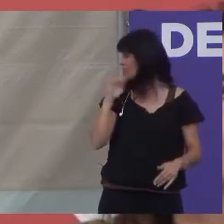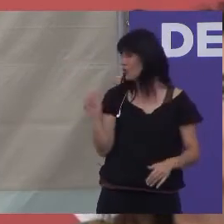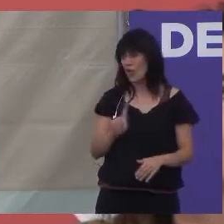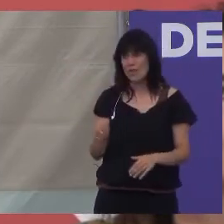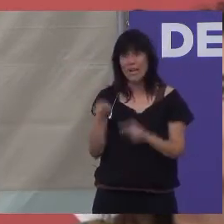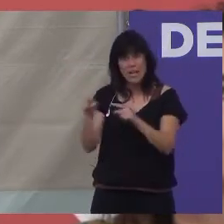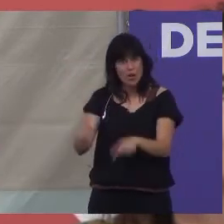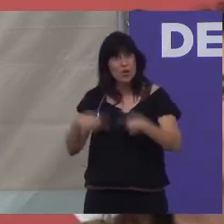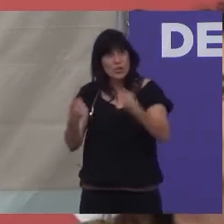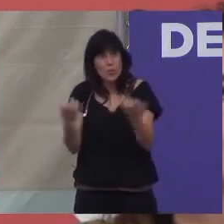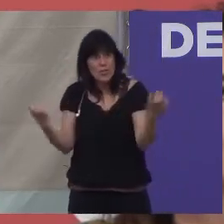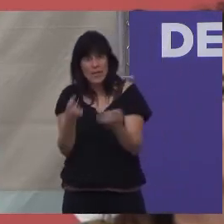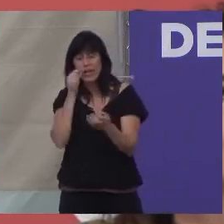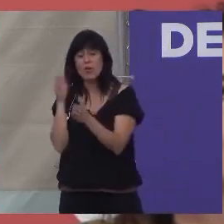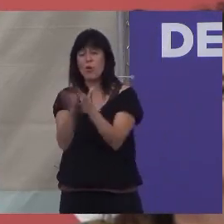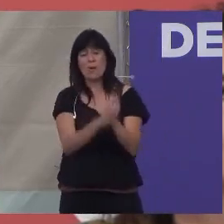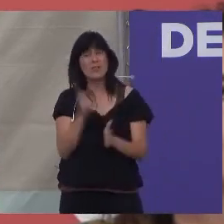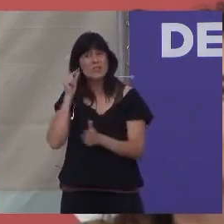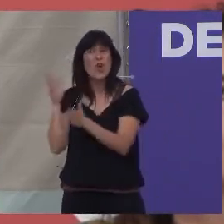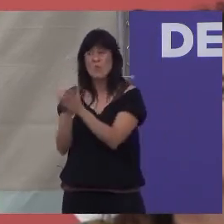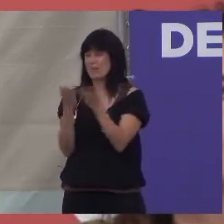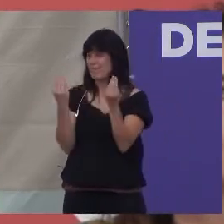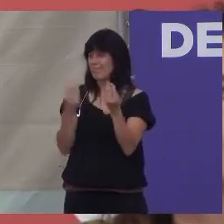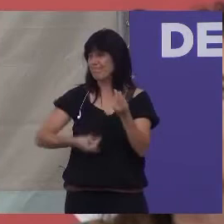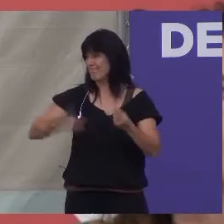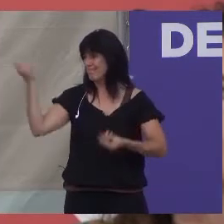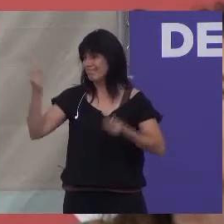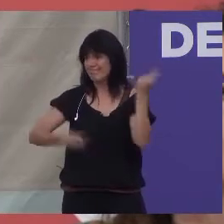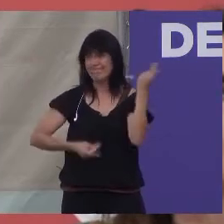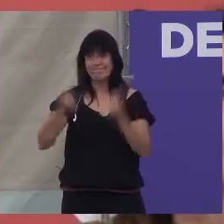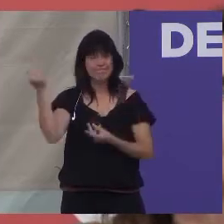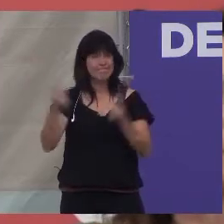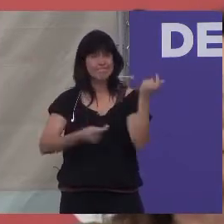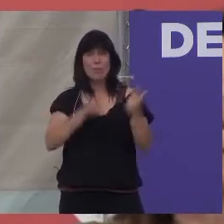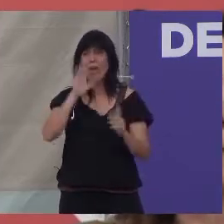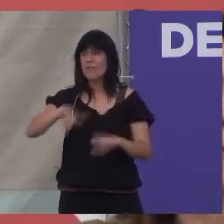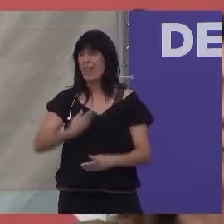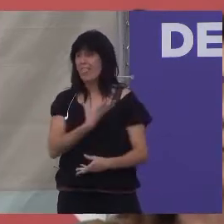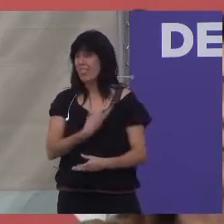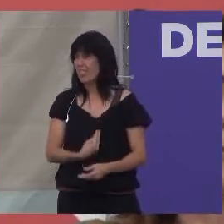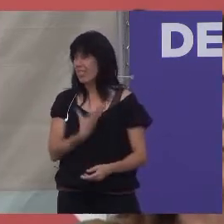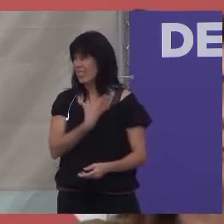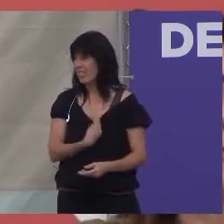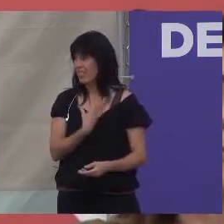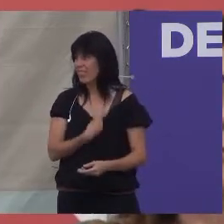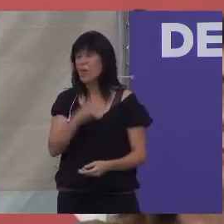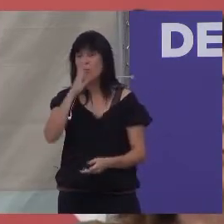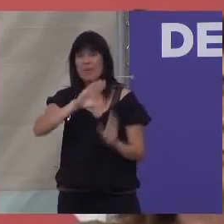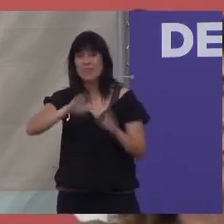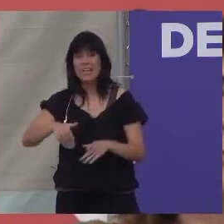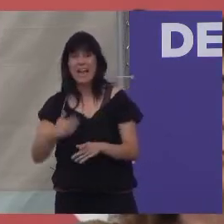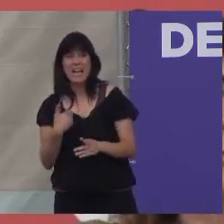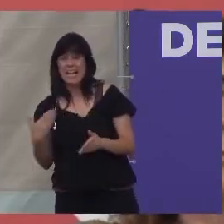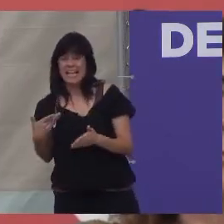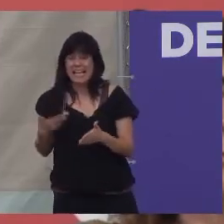provocado que muchas compañeras y compañeros se vayan porque se desilusionan, porque ven que no llegan